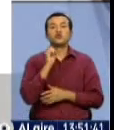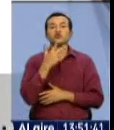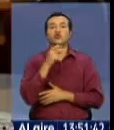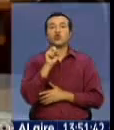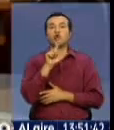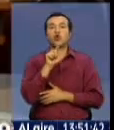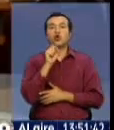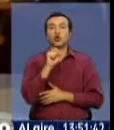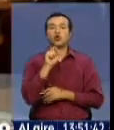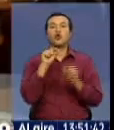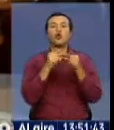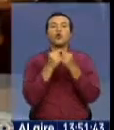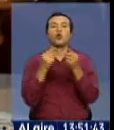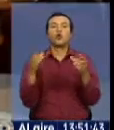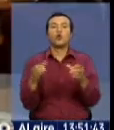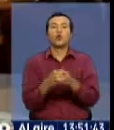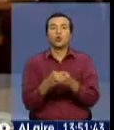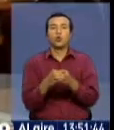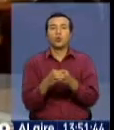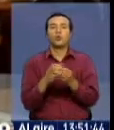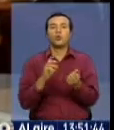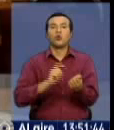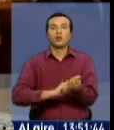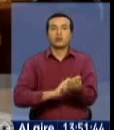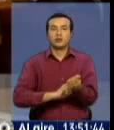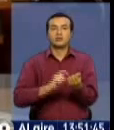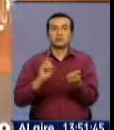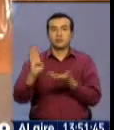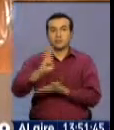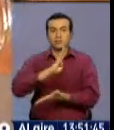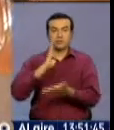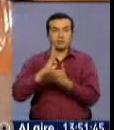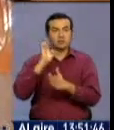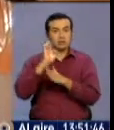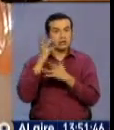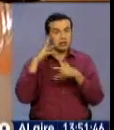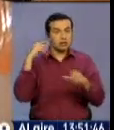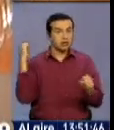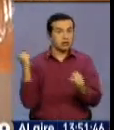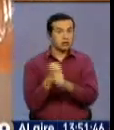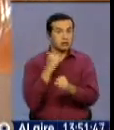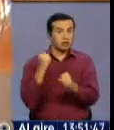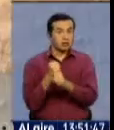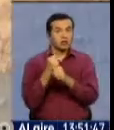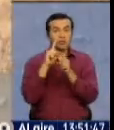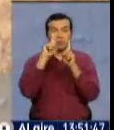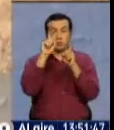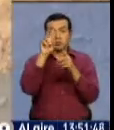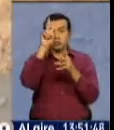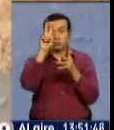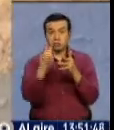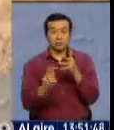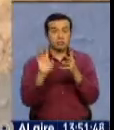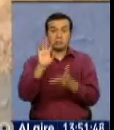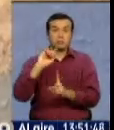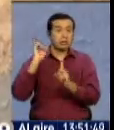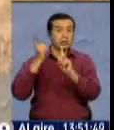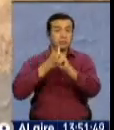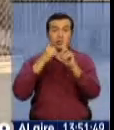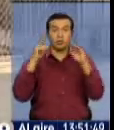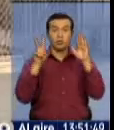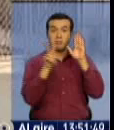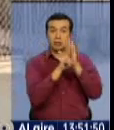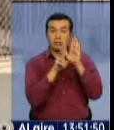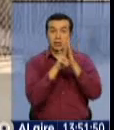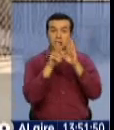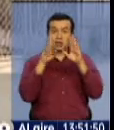pueblo ancestral. Asimismo, la Confederación Nacional de Barrios del Ecuador ha trabajado en la elaboración de preguntas donde se priorice la vivienda y